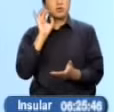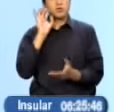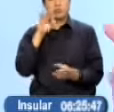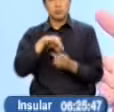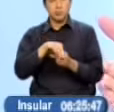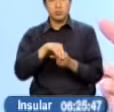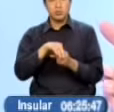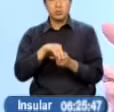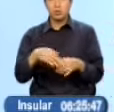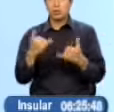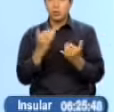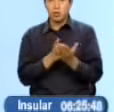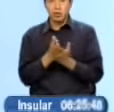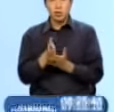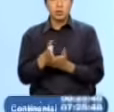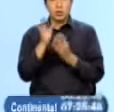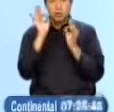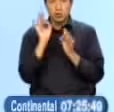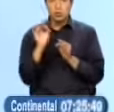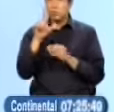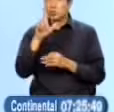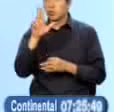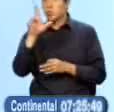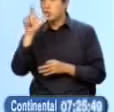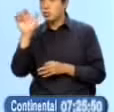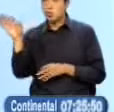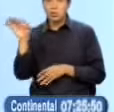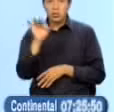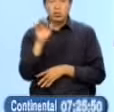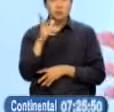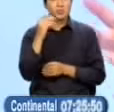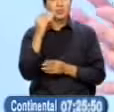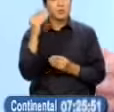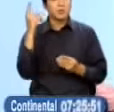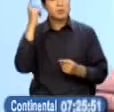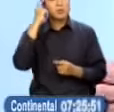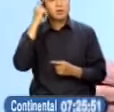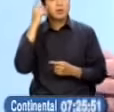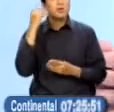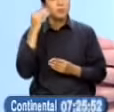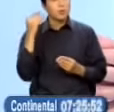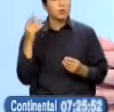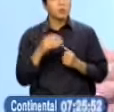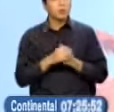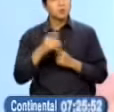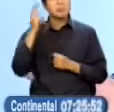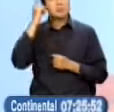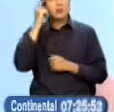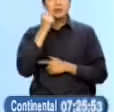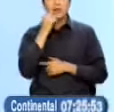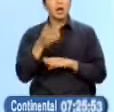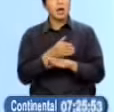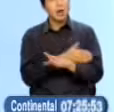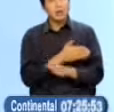repente tenían ahora el camino expedito para lula hay muchas cuestiones que se vienen cuestionando desde desde el golpe de tejero